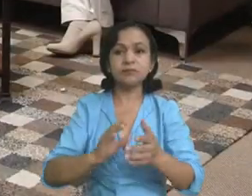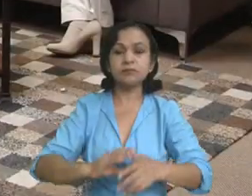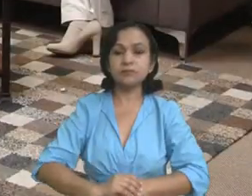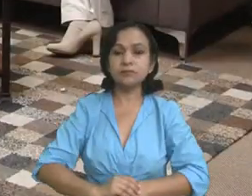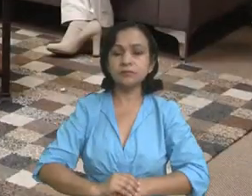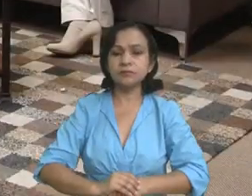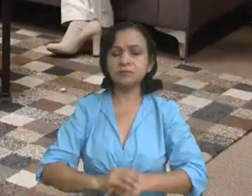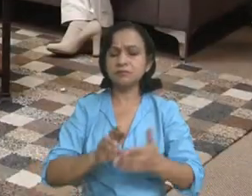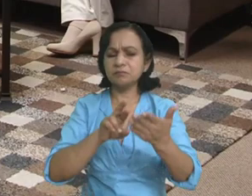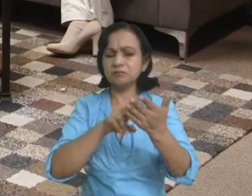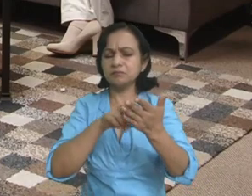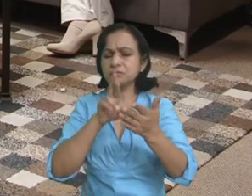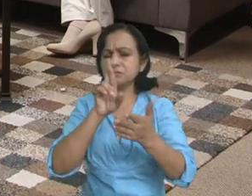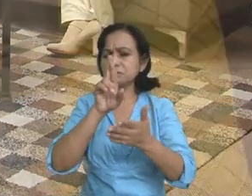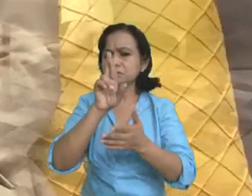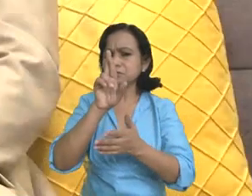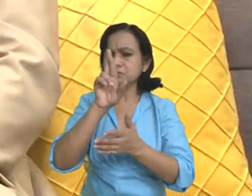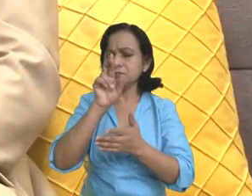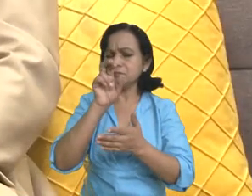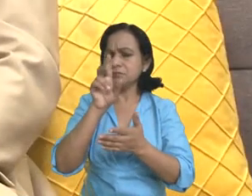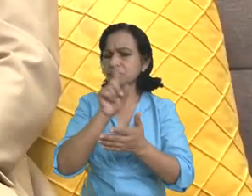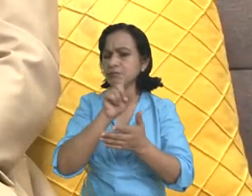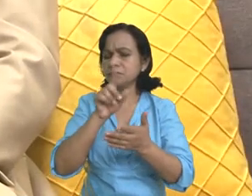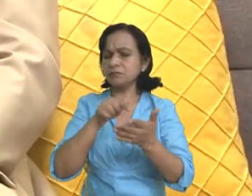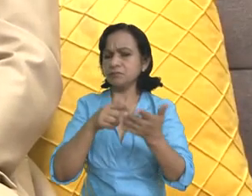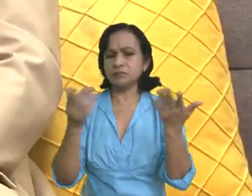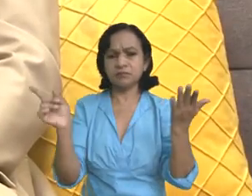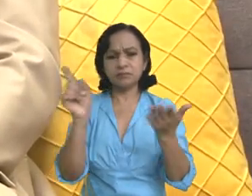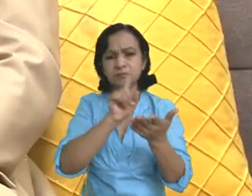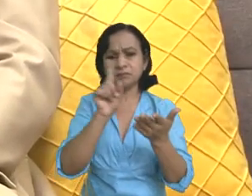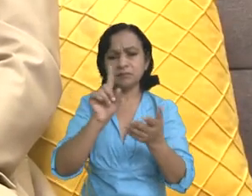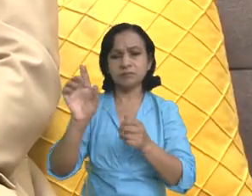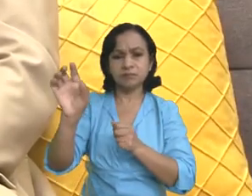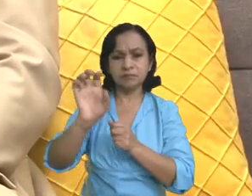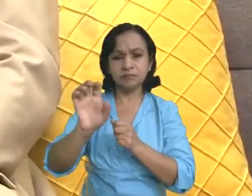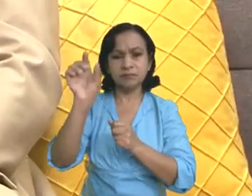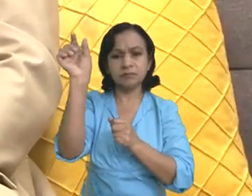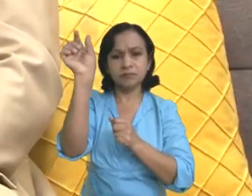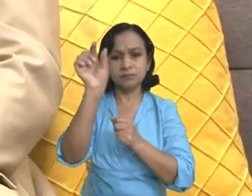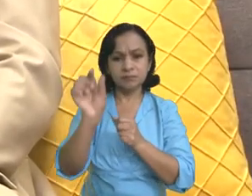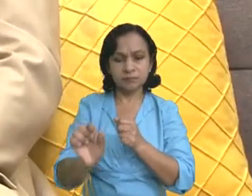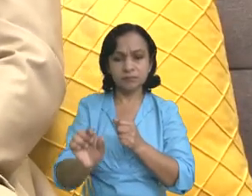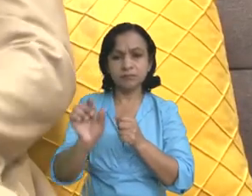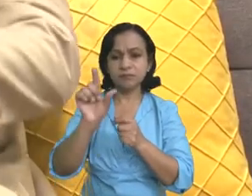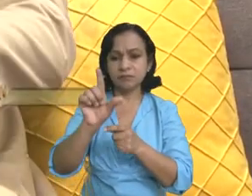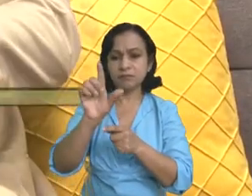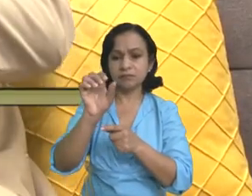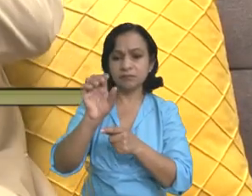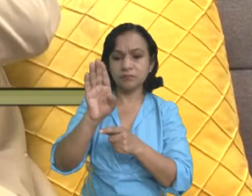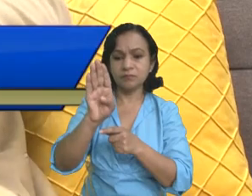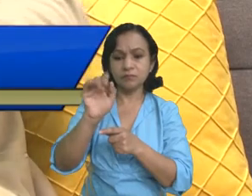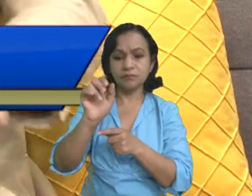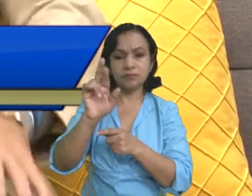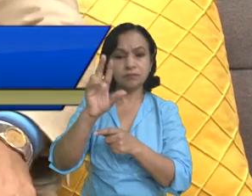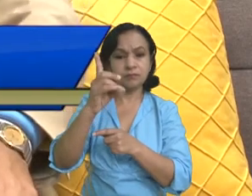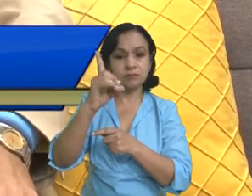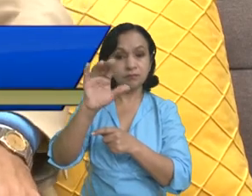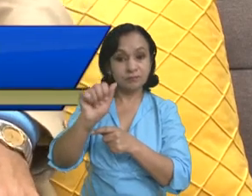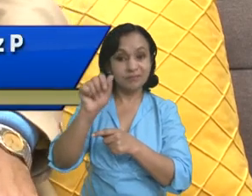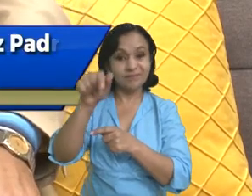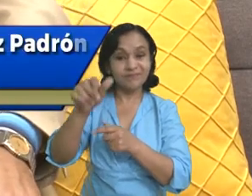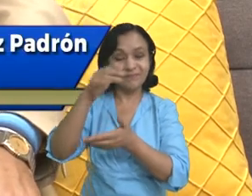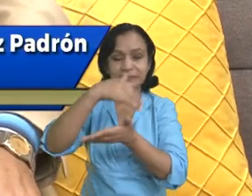extrañar que estemos en Europa, específicamente en Italia, en la región de Lombardía, hoy epicentro ahí en ese